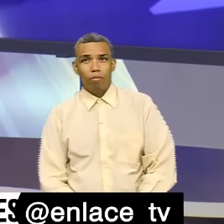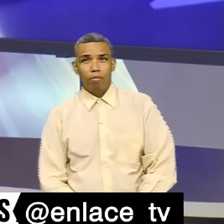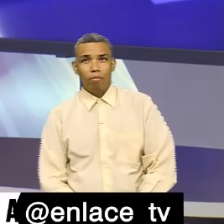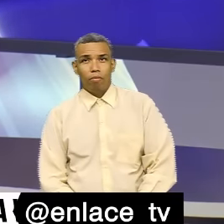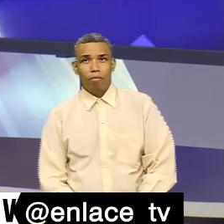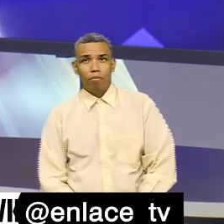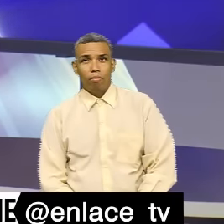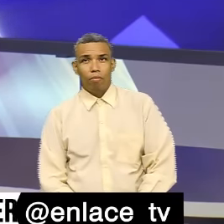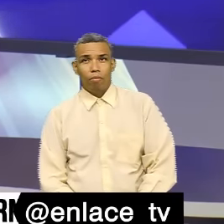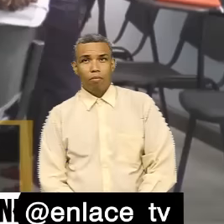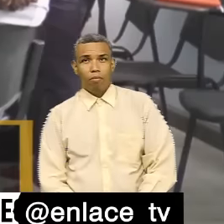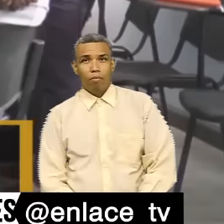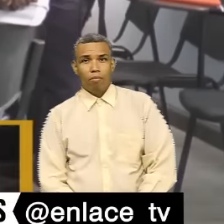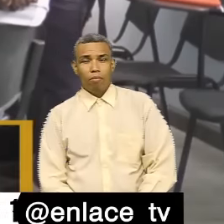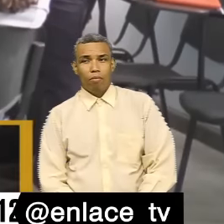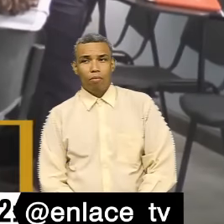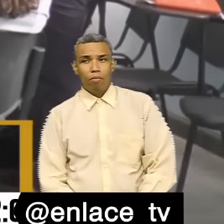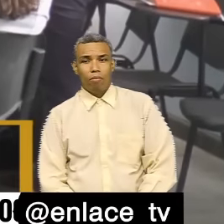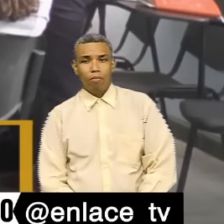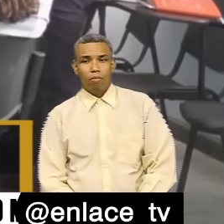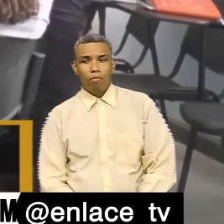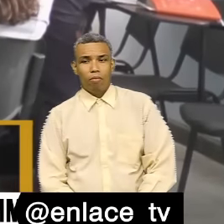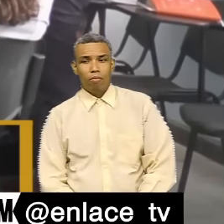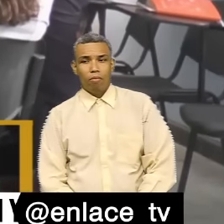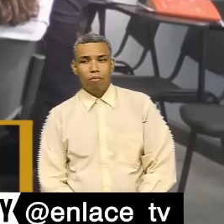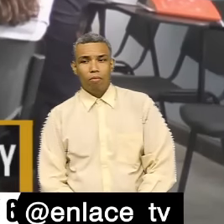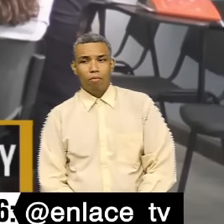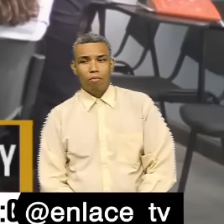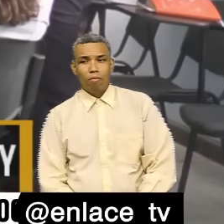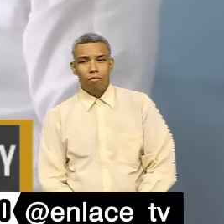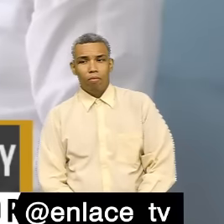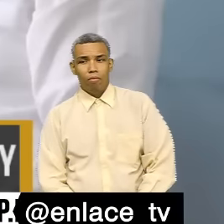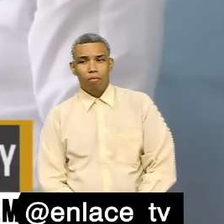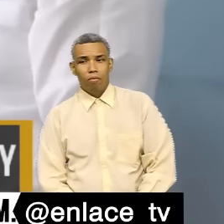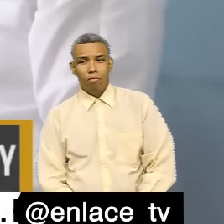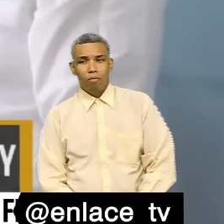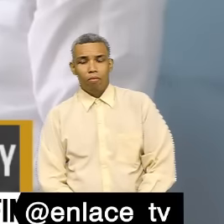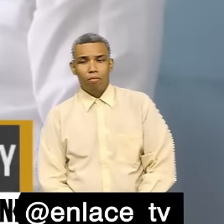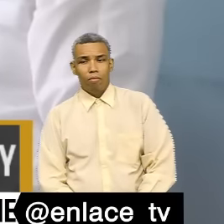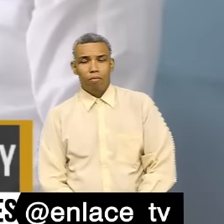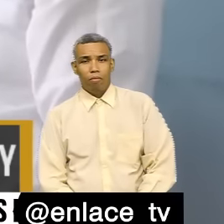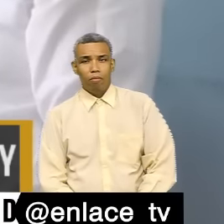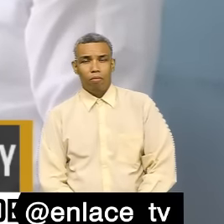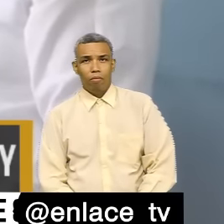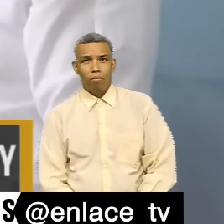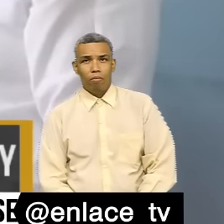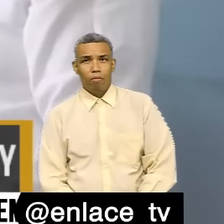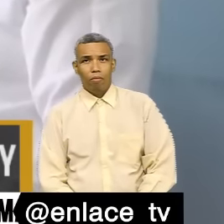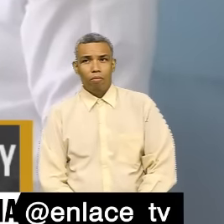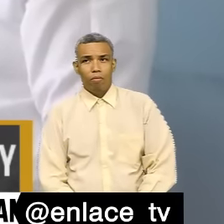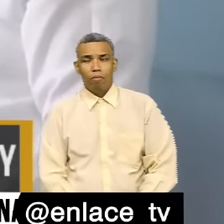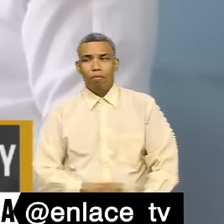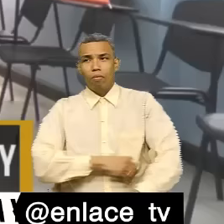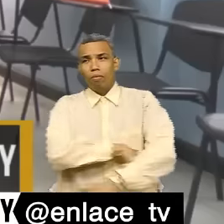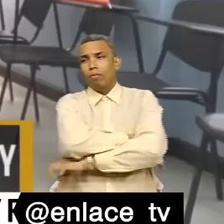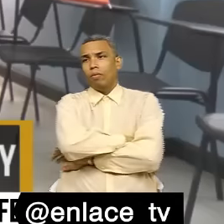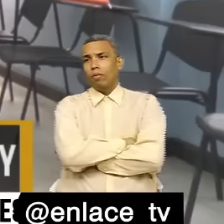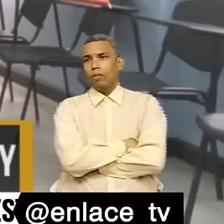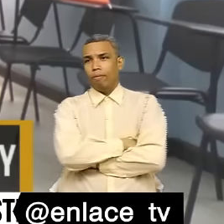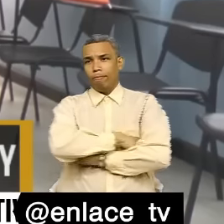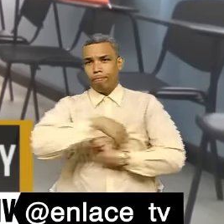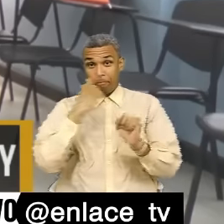importantes. Tuvo lugar en el corregimiento del centro lo que se ha denominado como rueda de relacionamiento, esta vez con la firma Tuscany South America, jornada